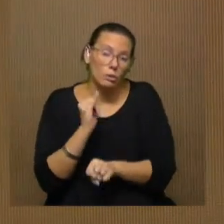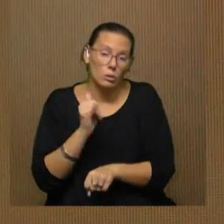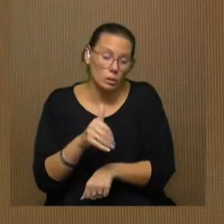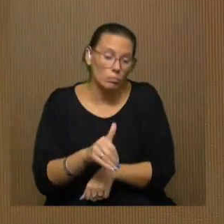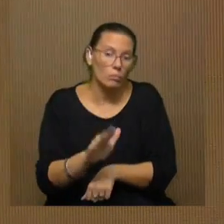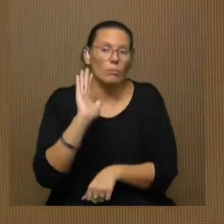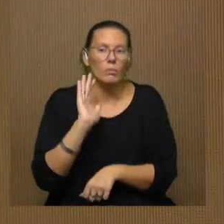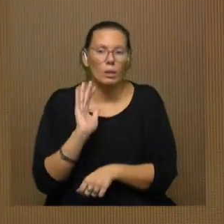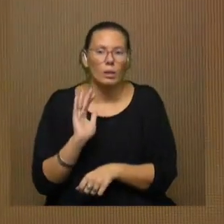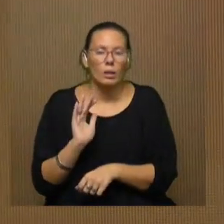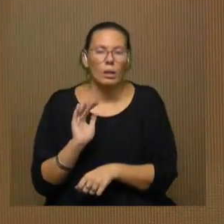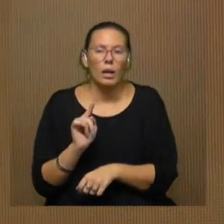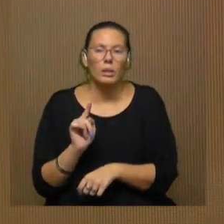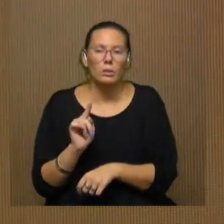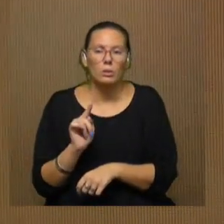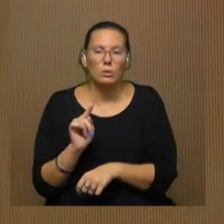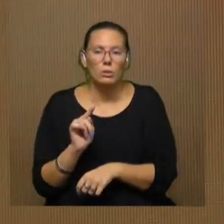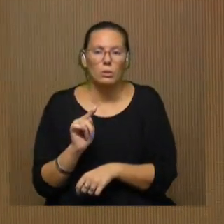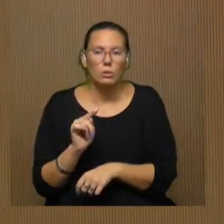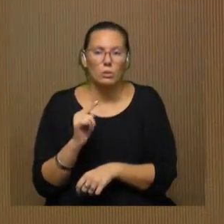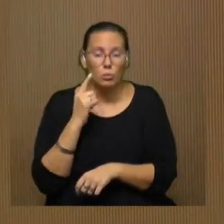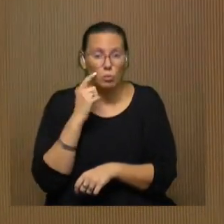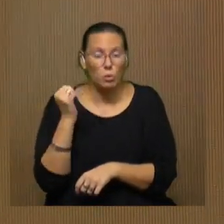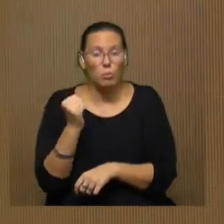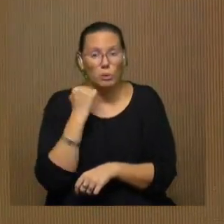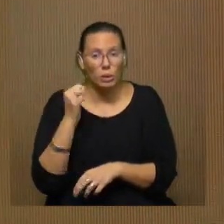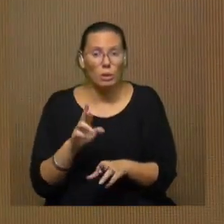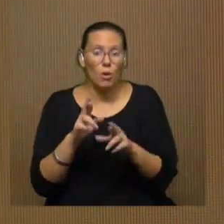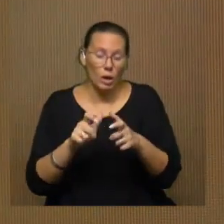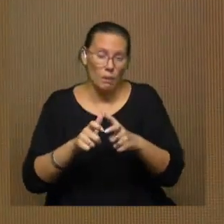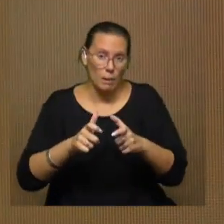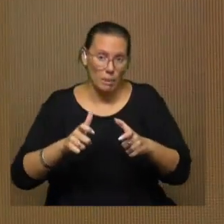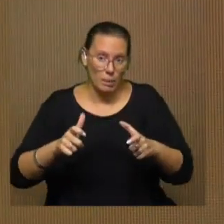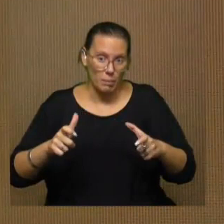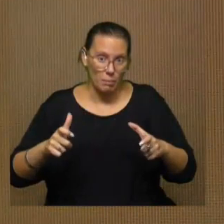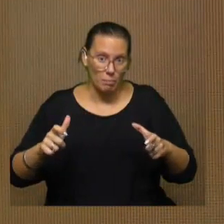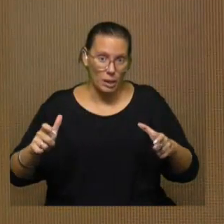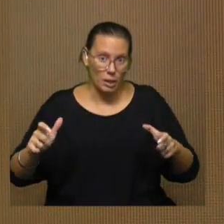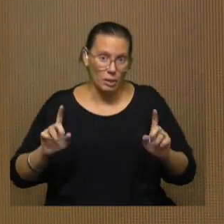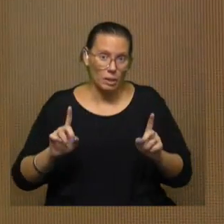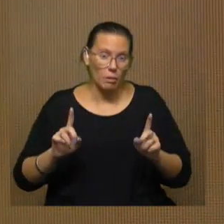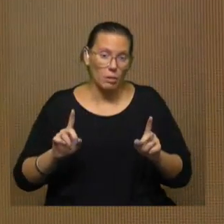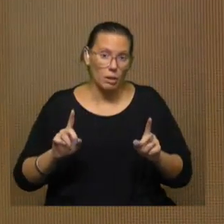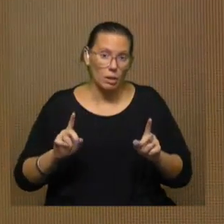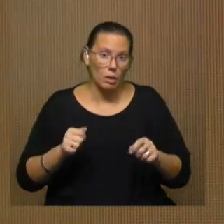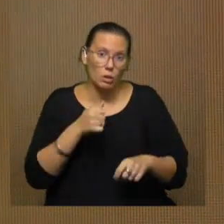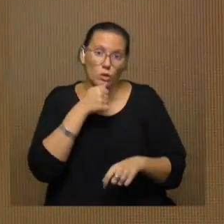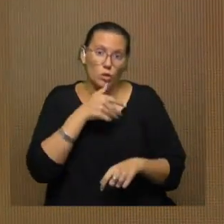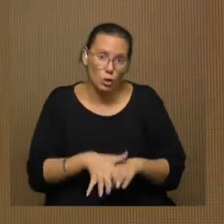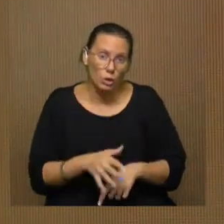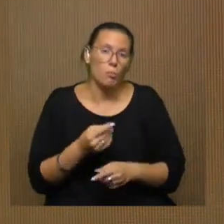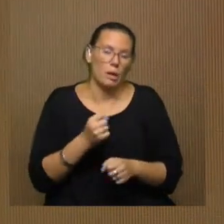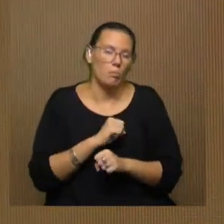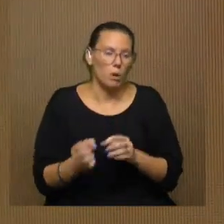Pero eso, ese es un número importante que ojalá crezca. Obviamente eso tiene que haber un correlato narrativo histórico para que